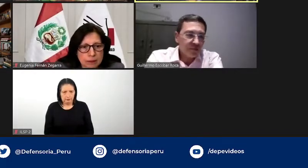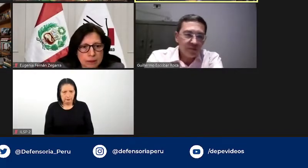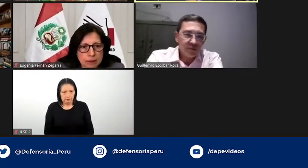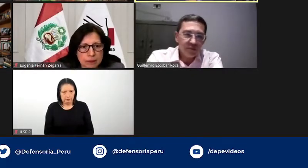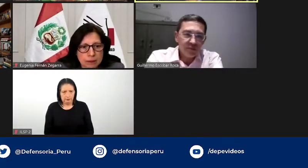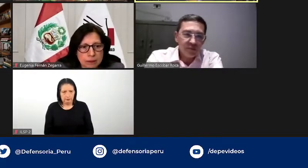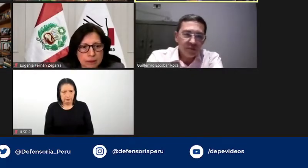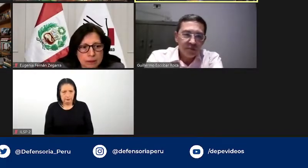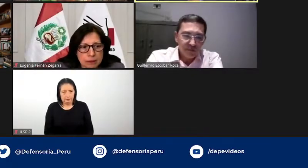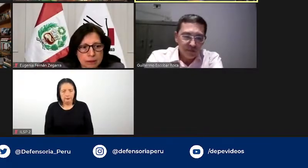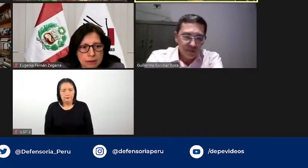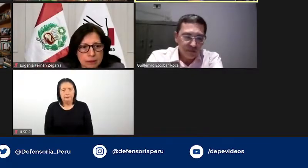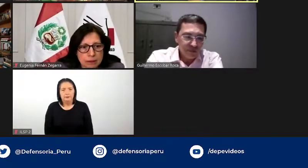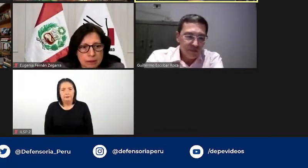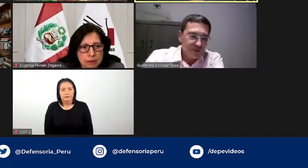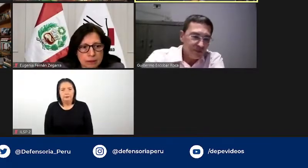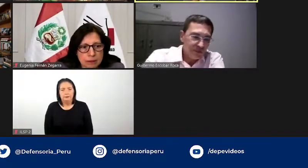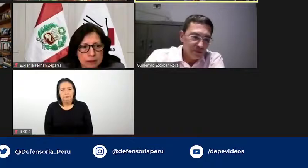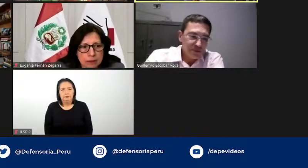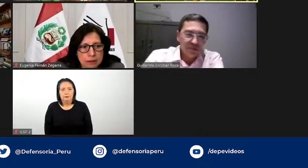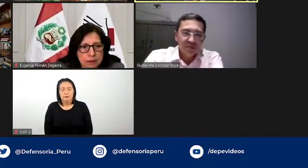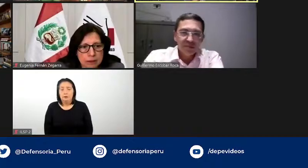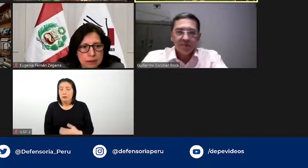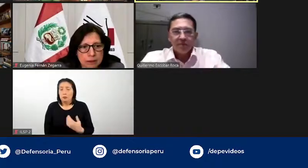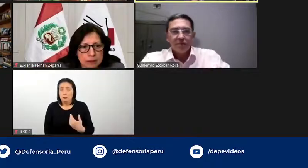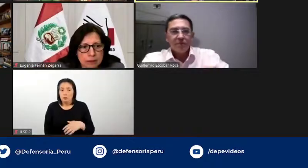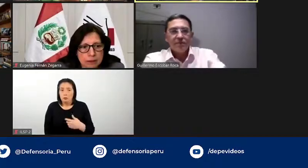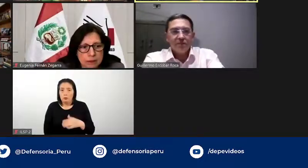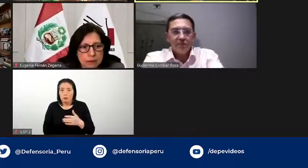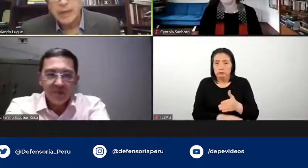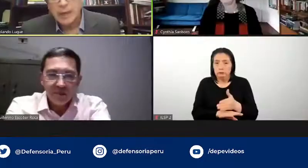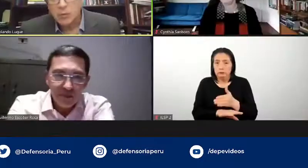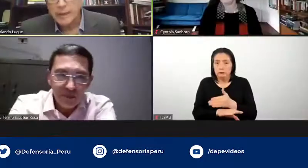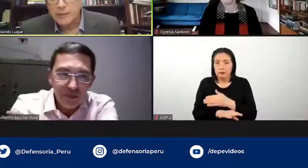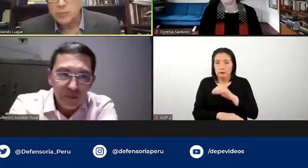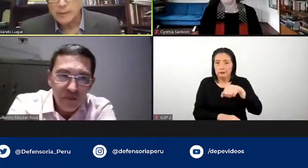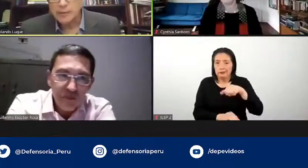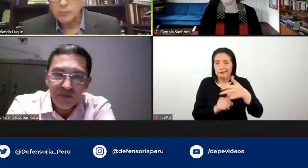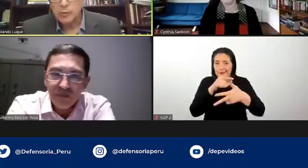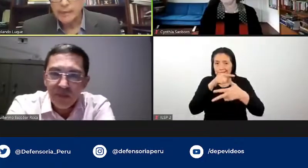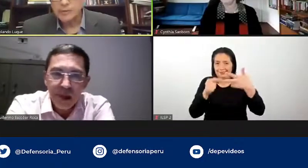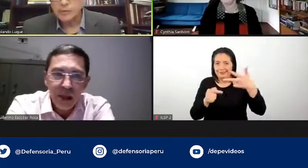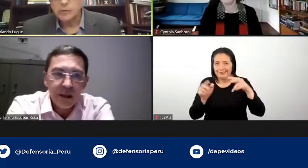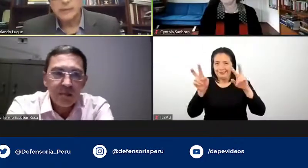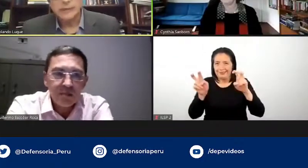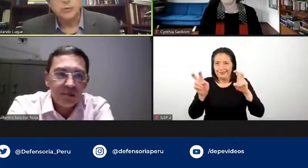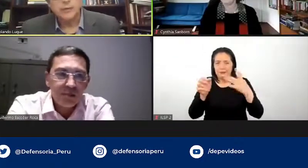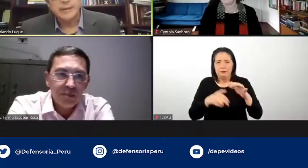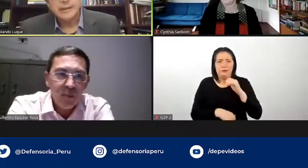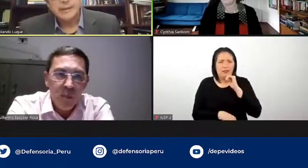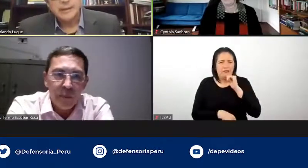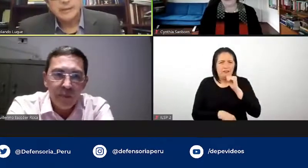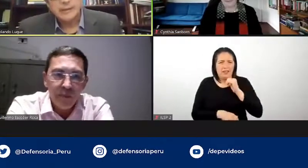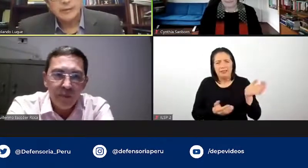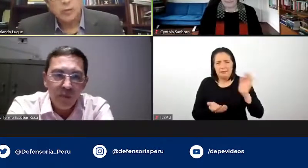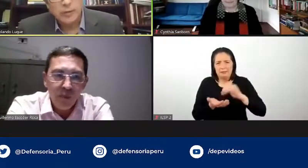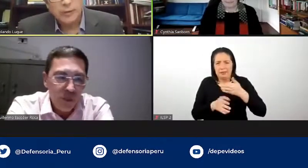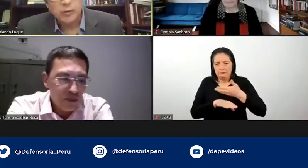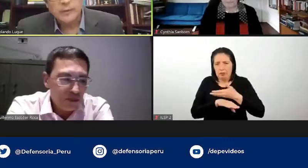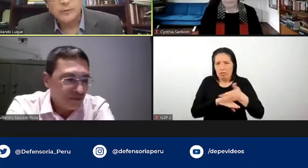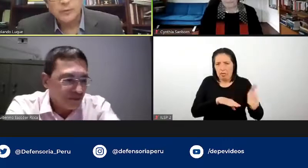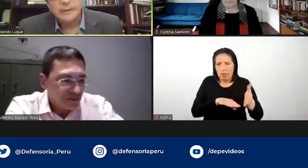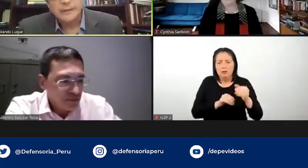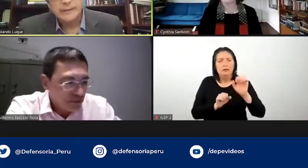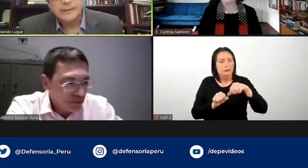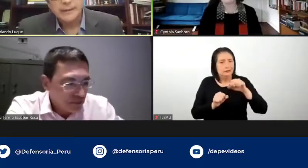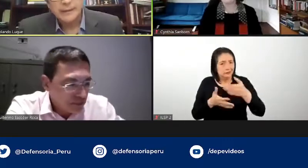Su conclusión es que hemos avanzado efectivamente en estos tres temas, pero aún hay un camino muy largo que recorrer, con la